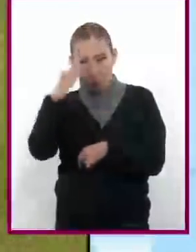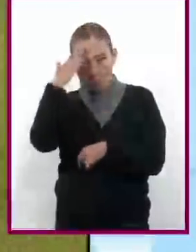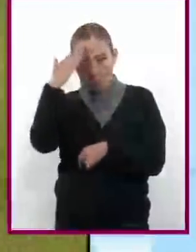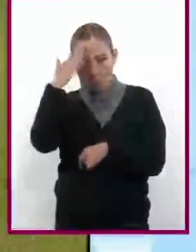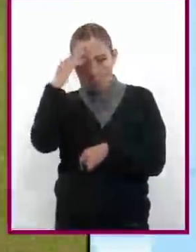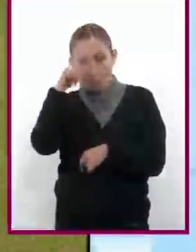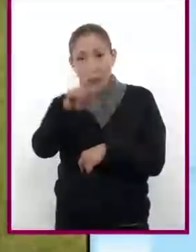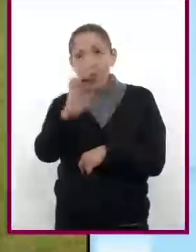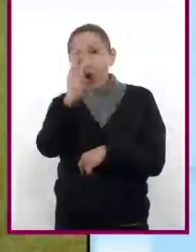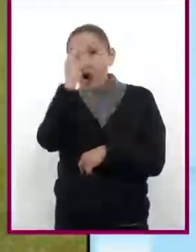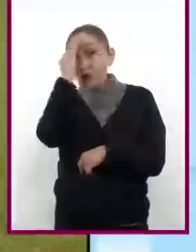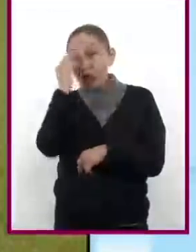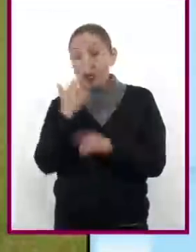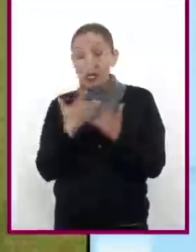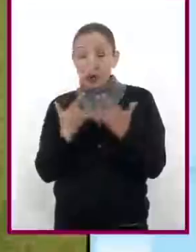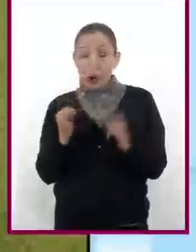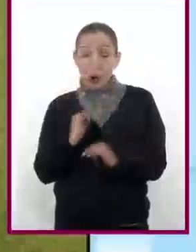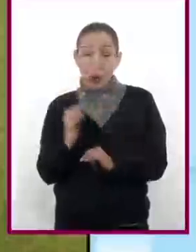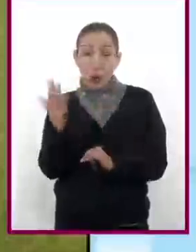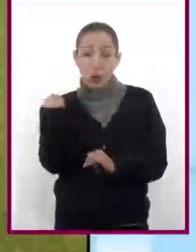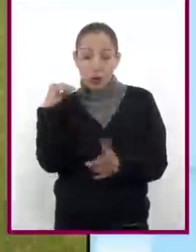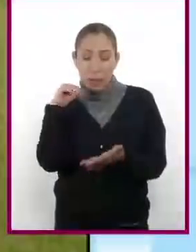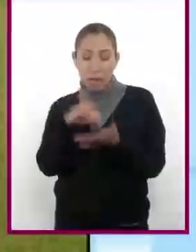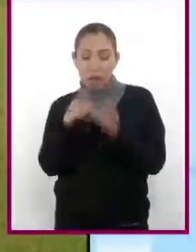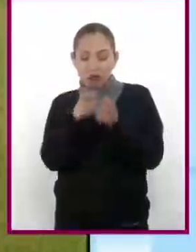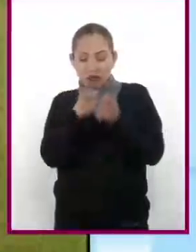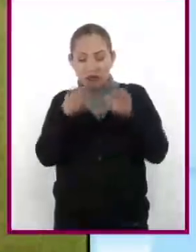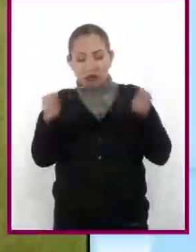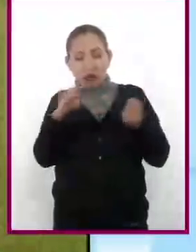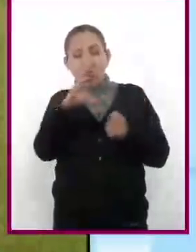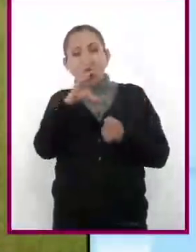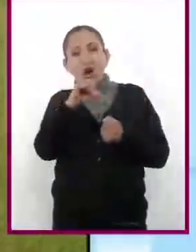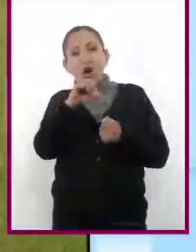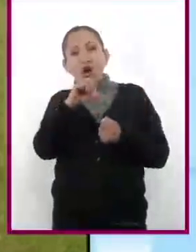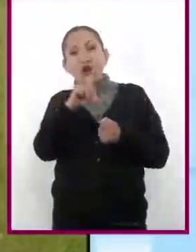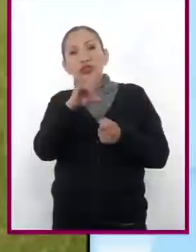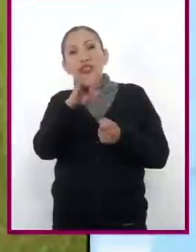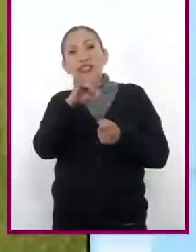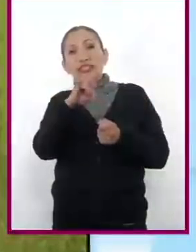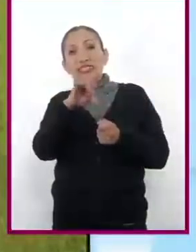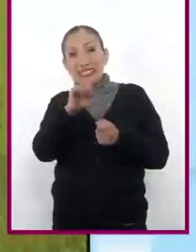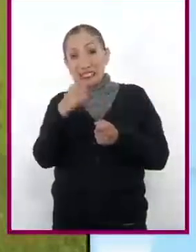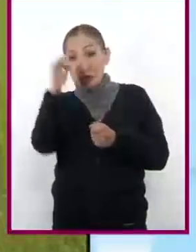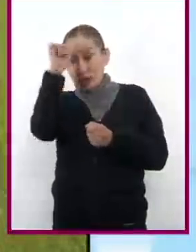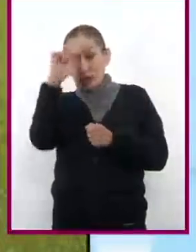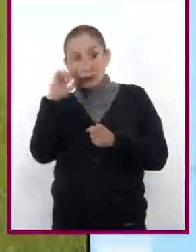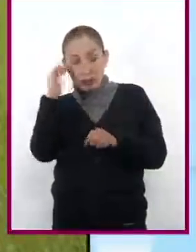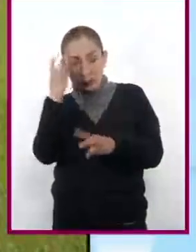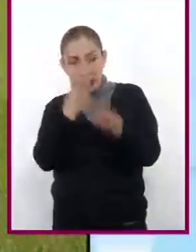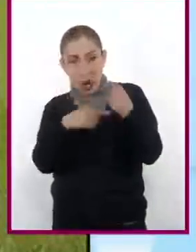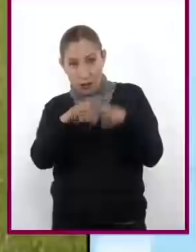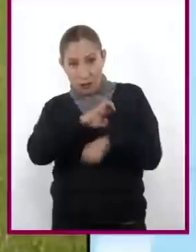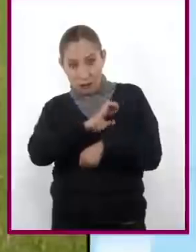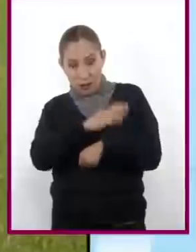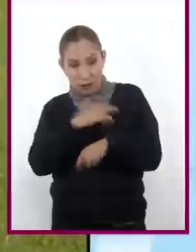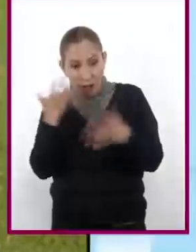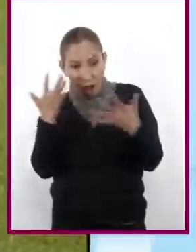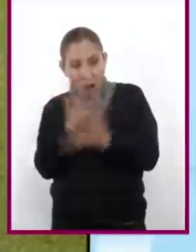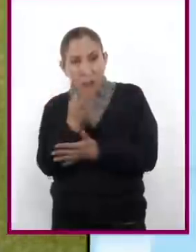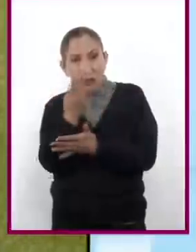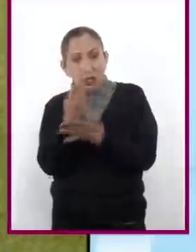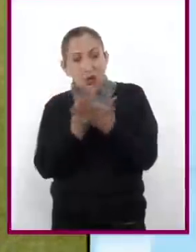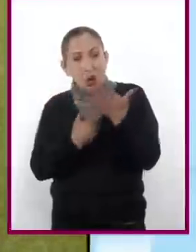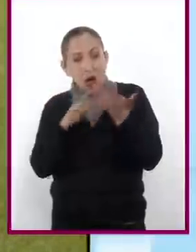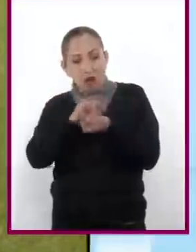conocimiento de las culturas prehispánicas quedó plasmado en sus códices. Los misioneros españoles se sorprendieron de este sistema de escritura